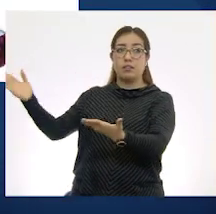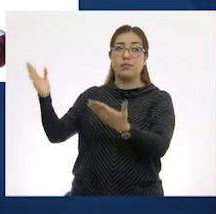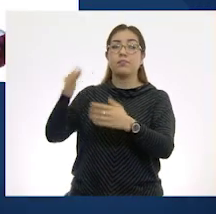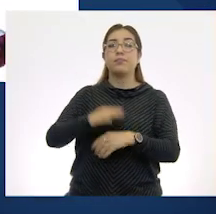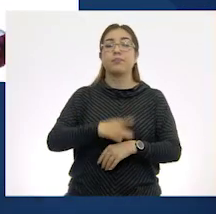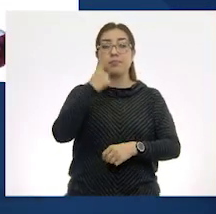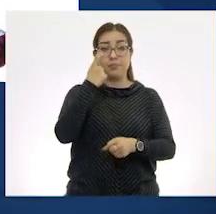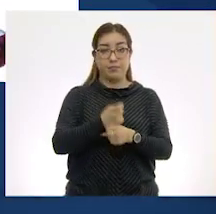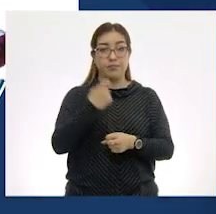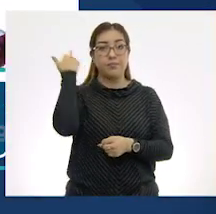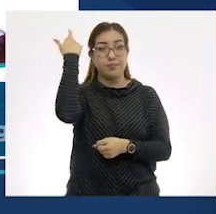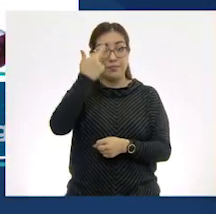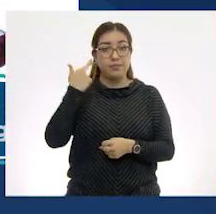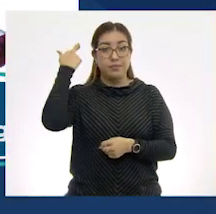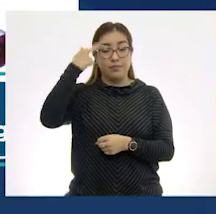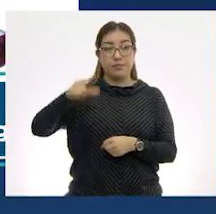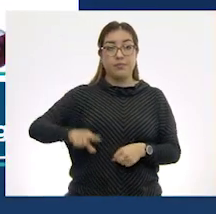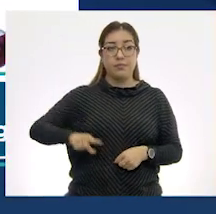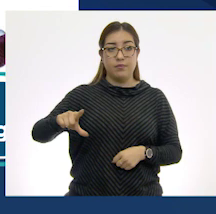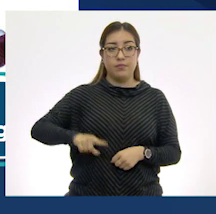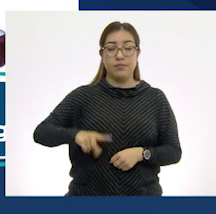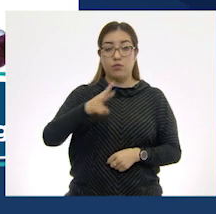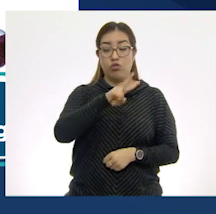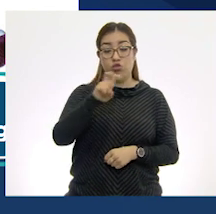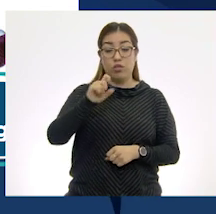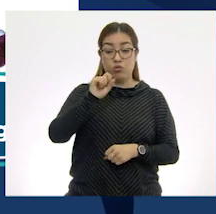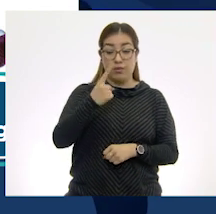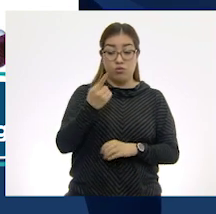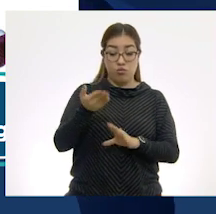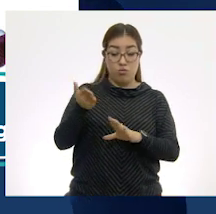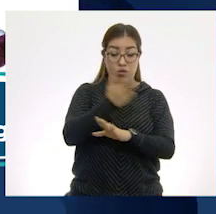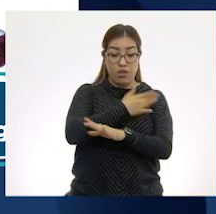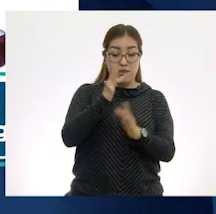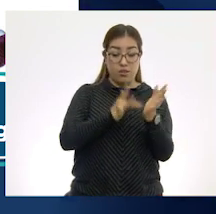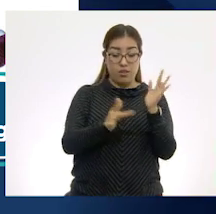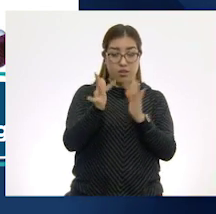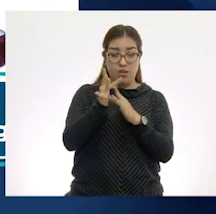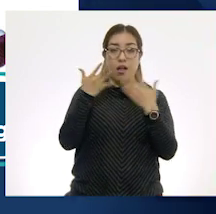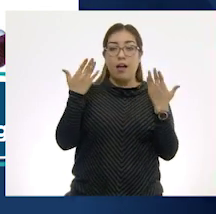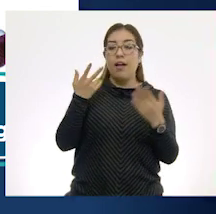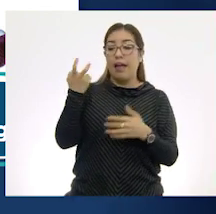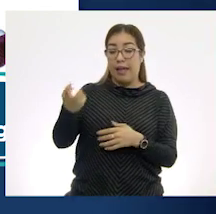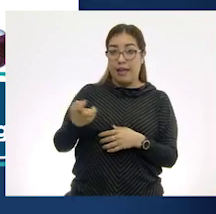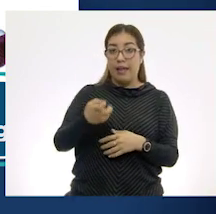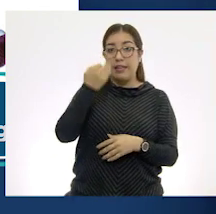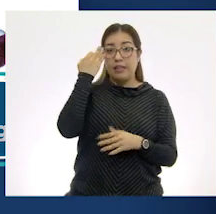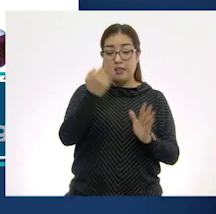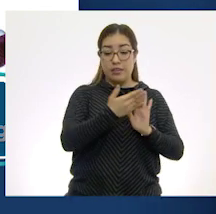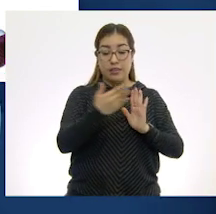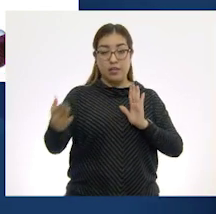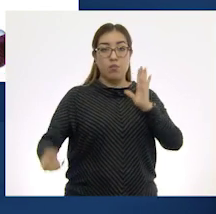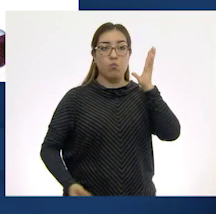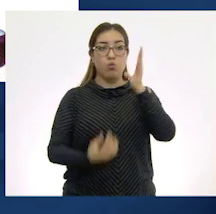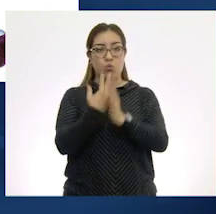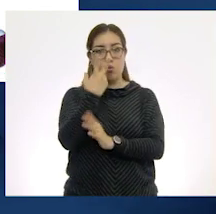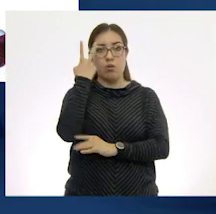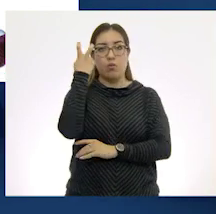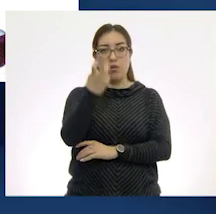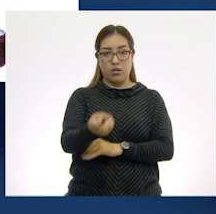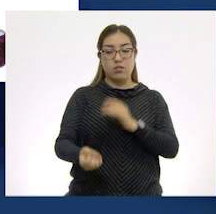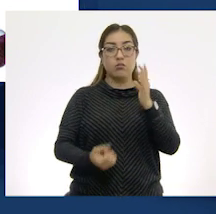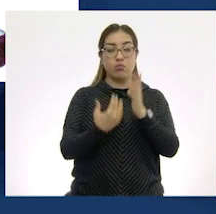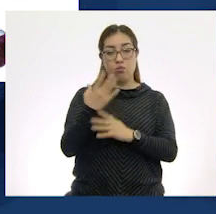en el año 221 a.C. Entonces, esta fue una nueva etapa en la historia de esta